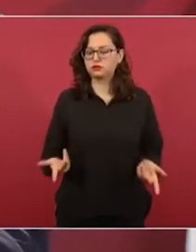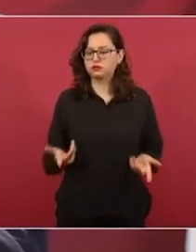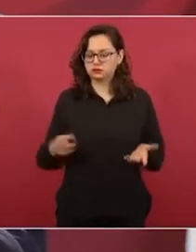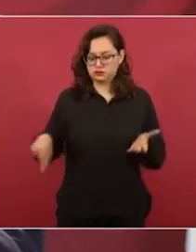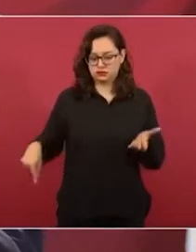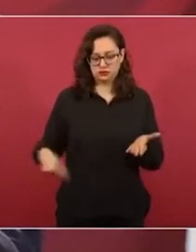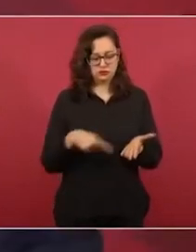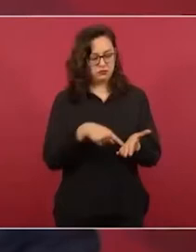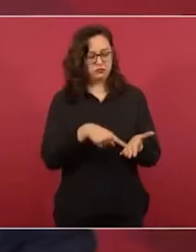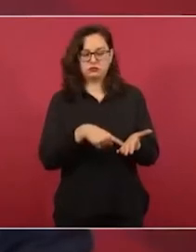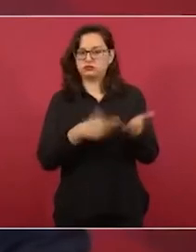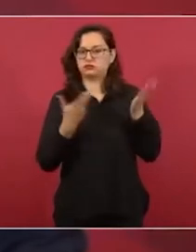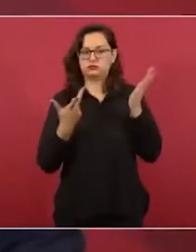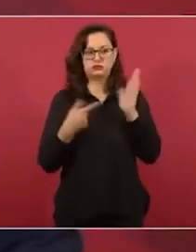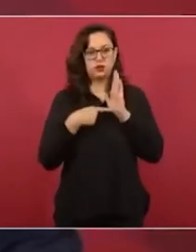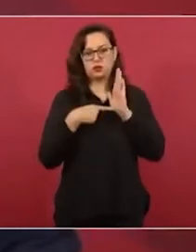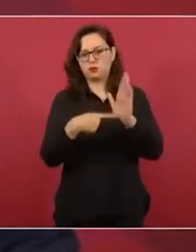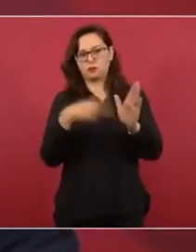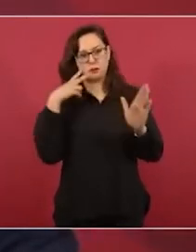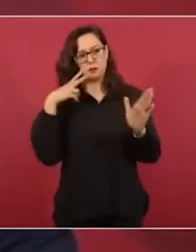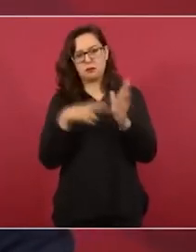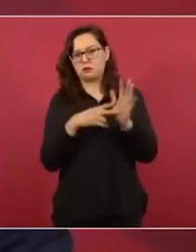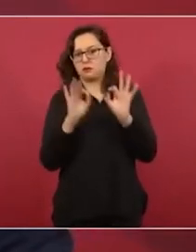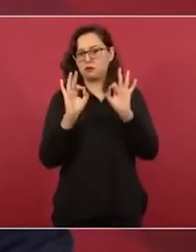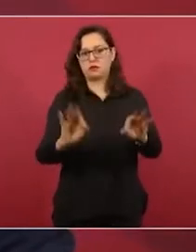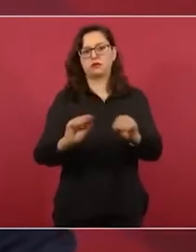salen bien,